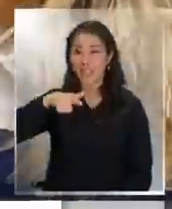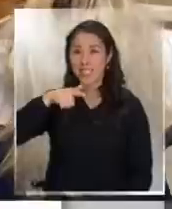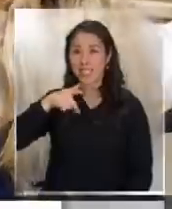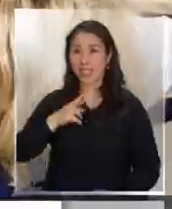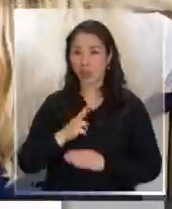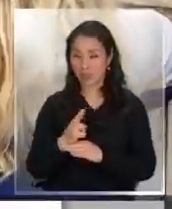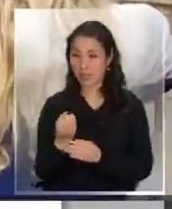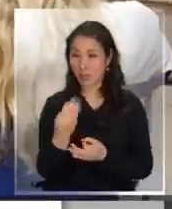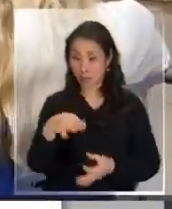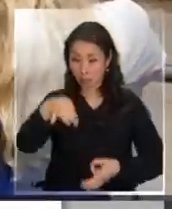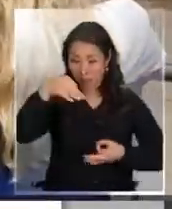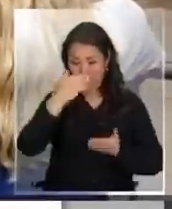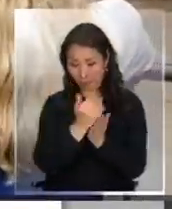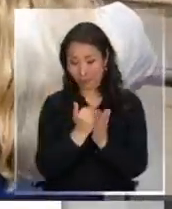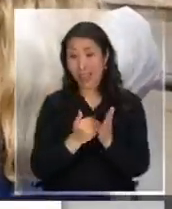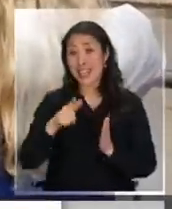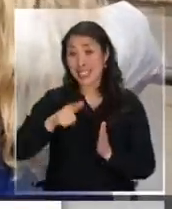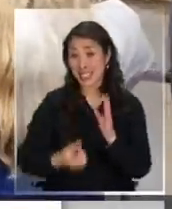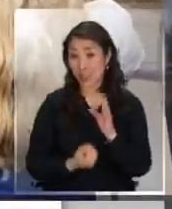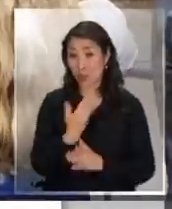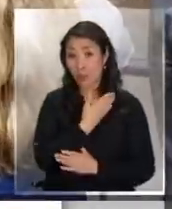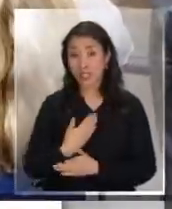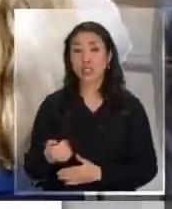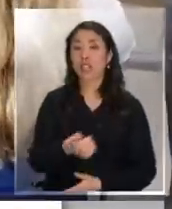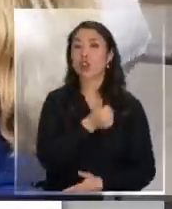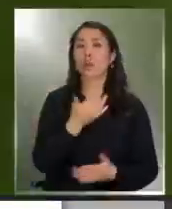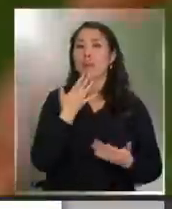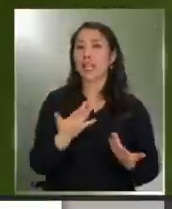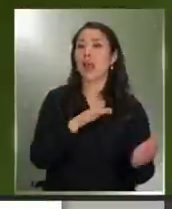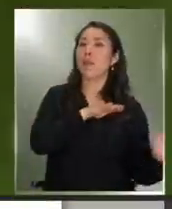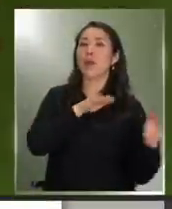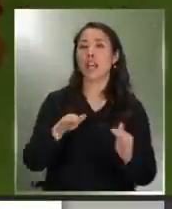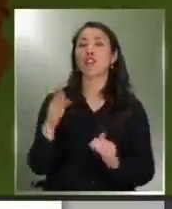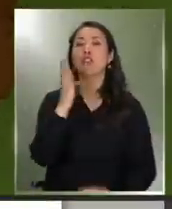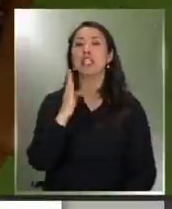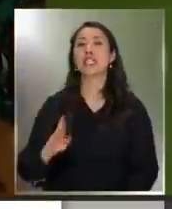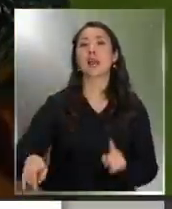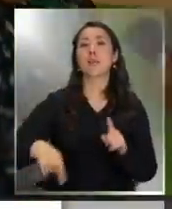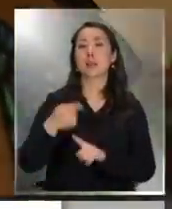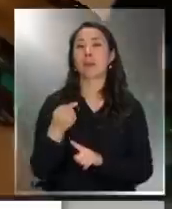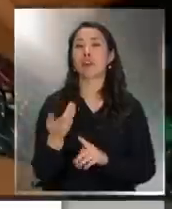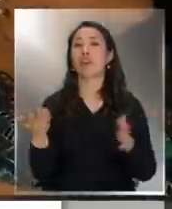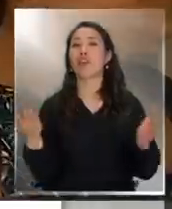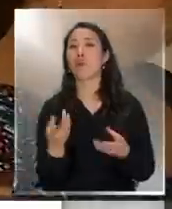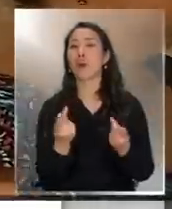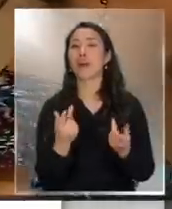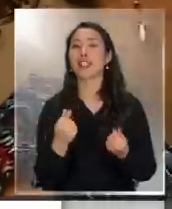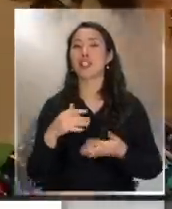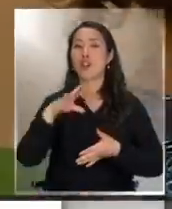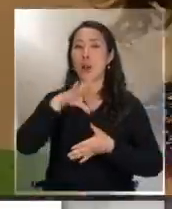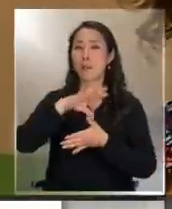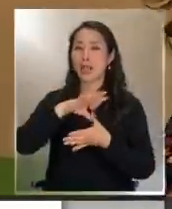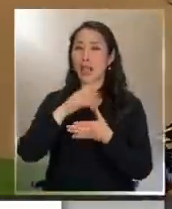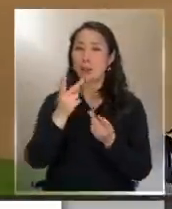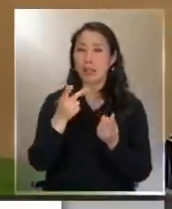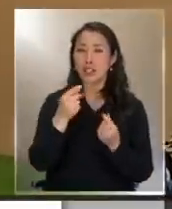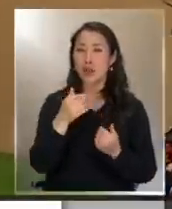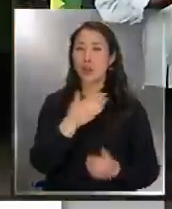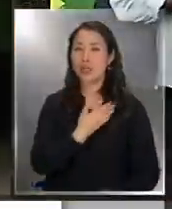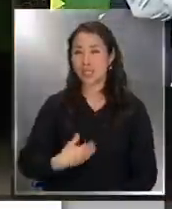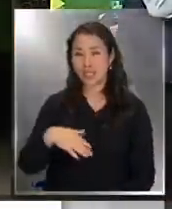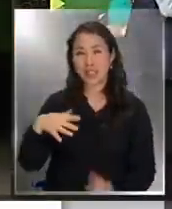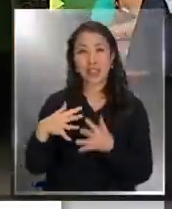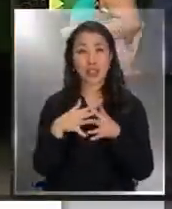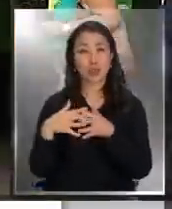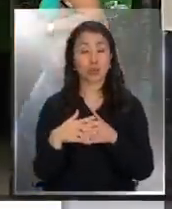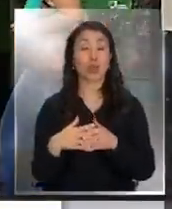la papeleta electoral. Todos bajo el lema Brasil primero, al estilo America First de Donald Trump. Bajo fuertes